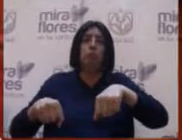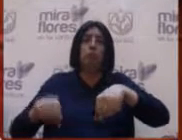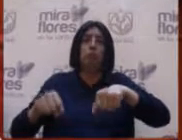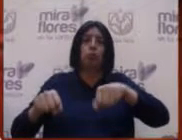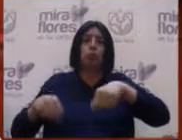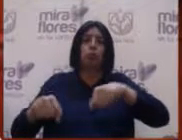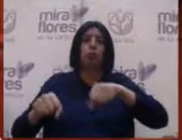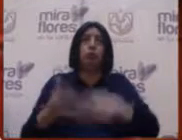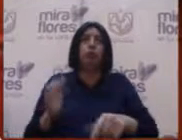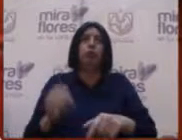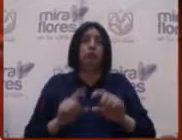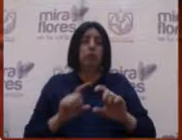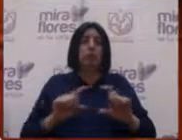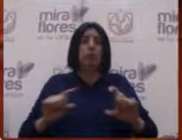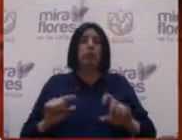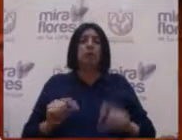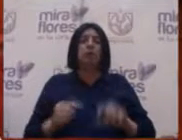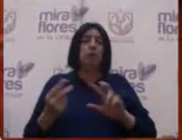número